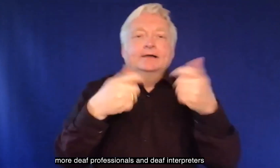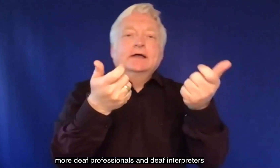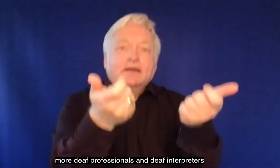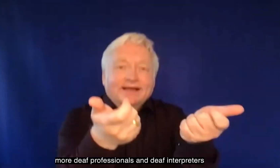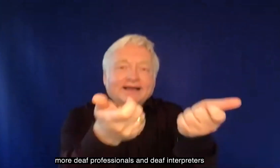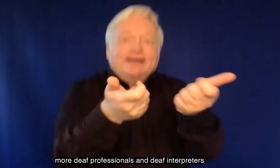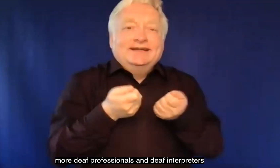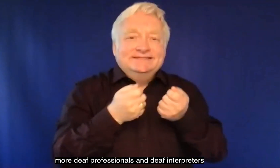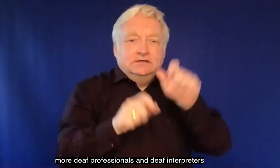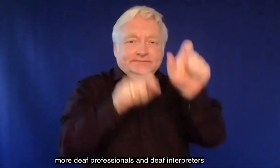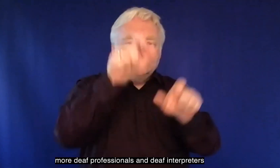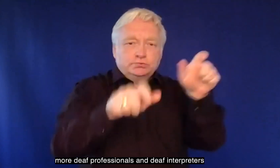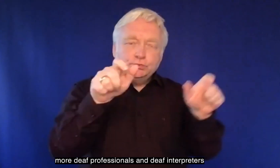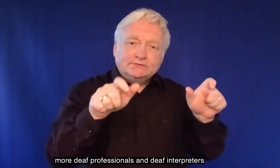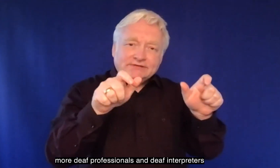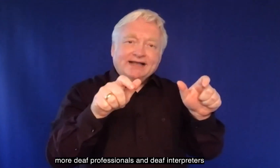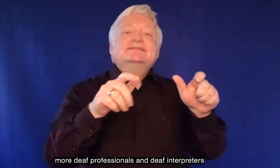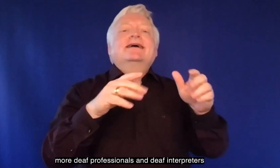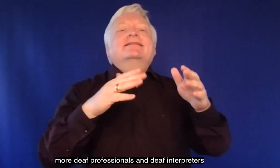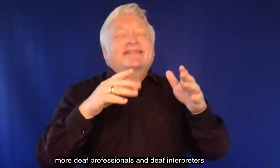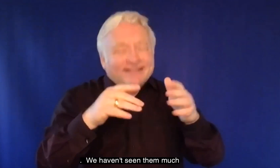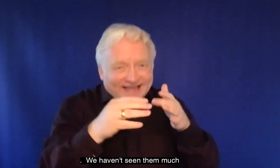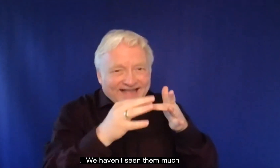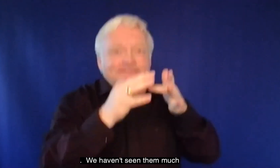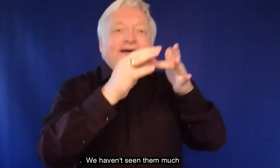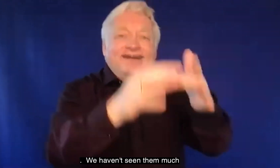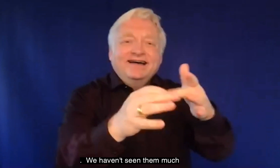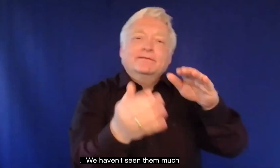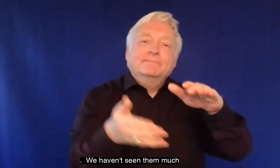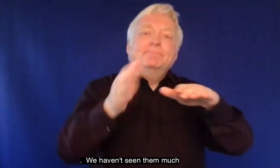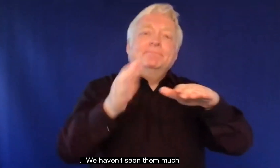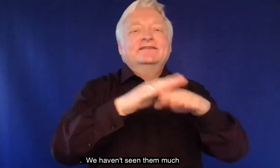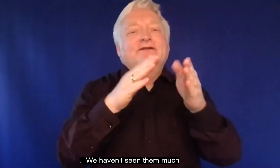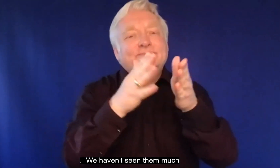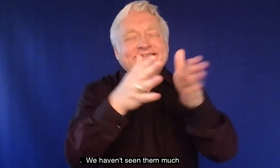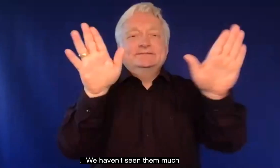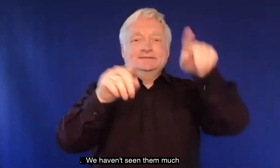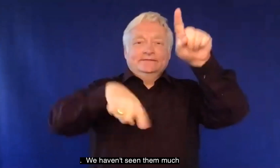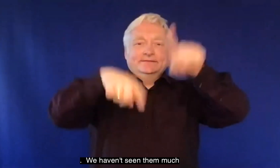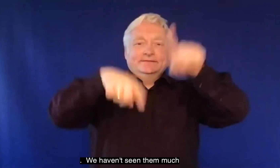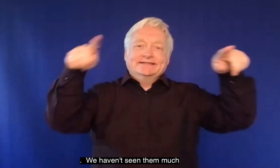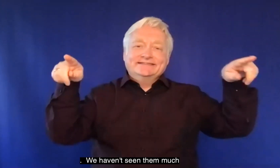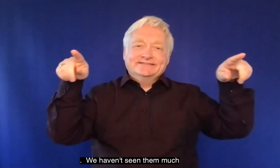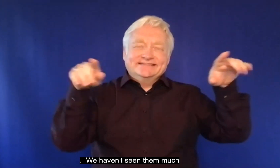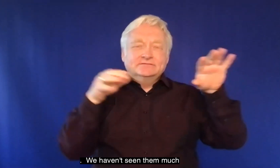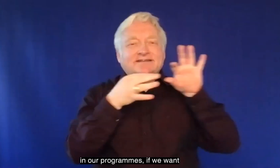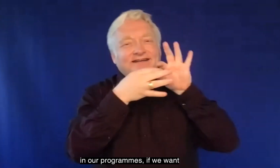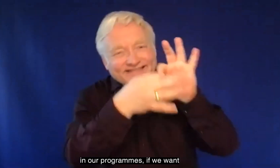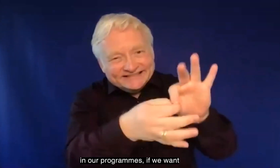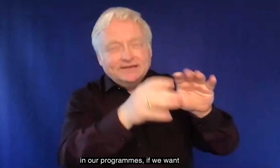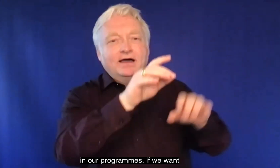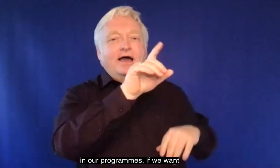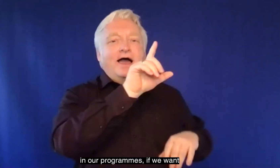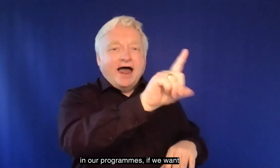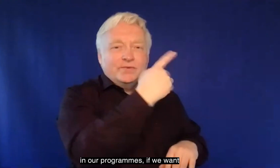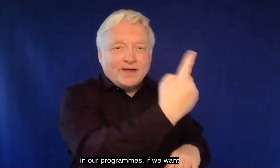su participación, entonces nos parece desde luego muy importante, ya que la profesionalización sin expertos sordos es